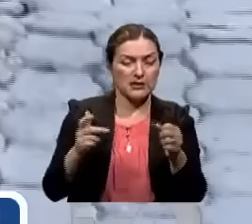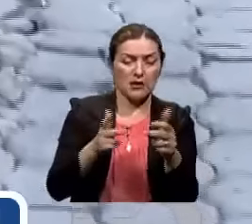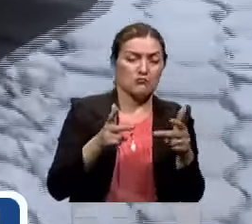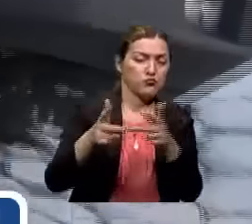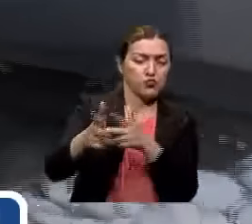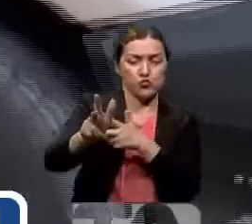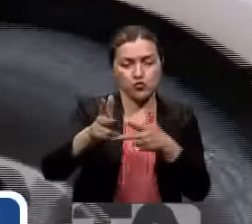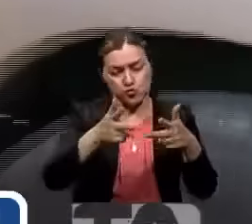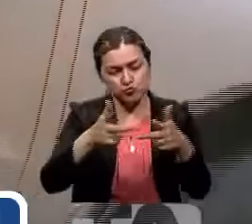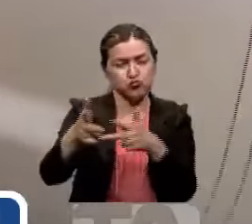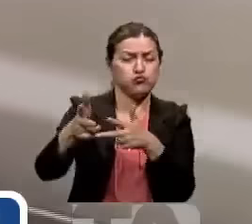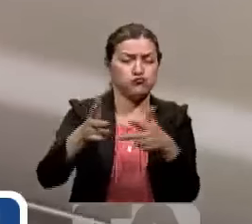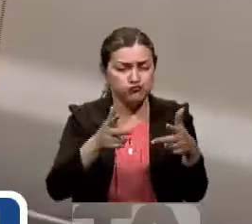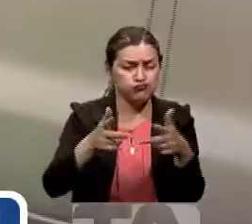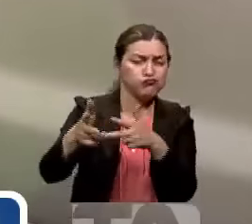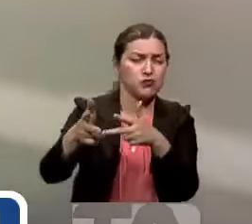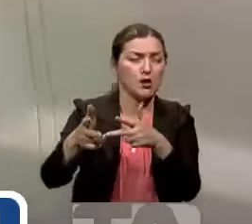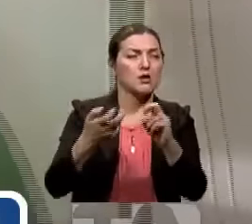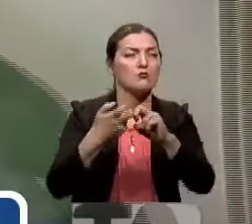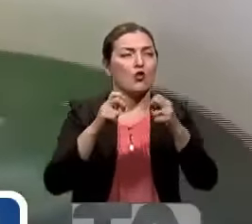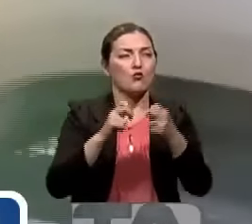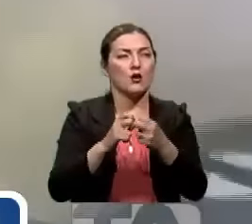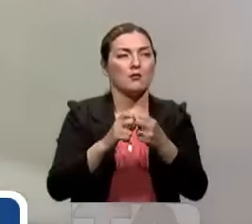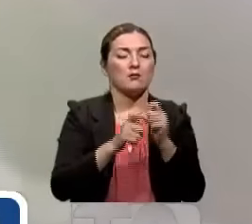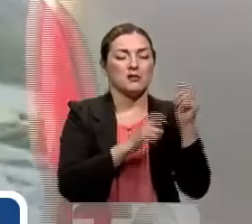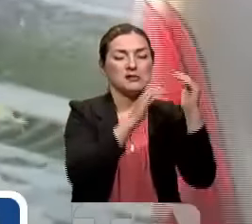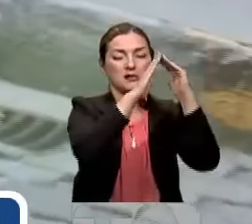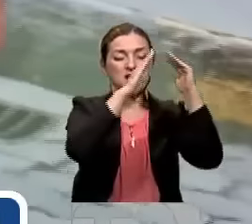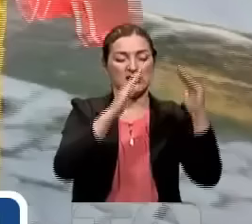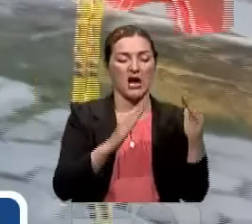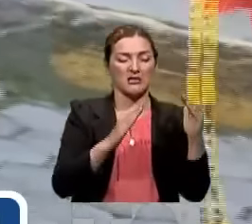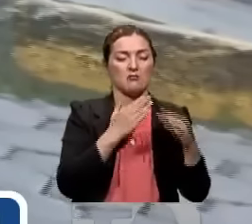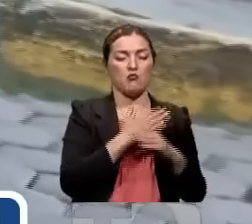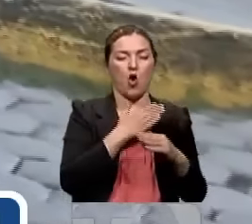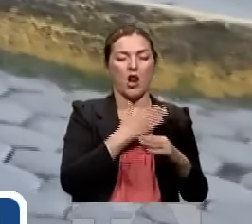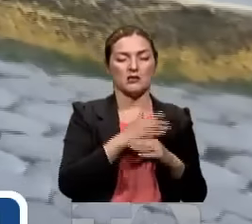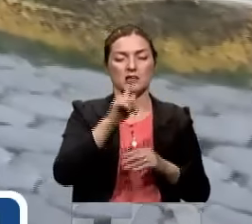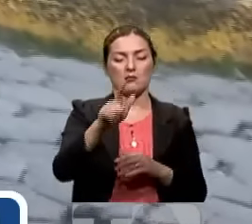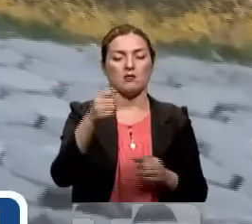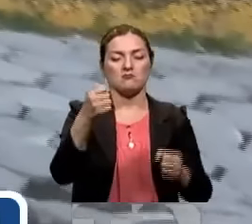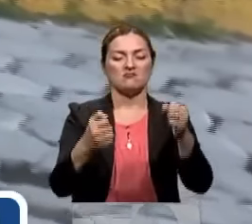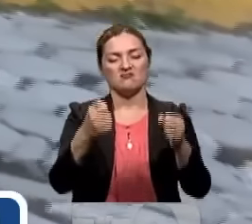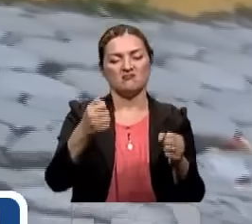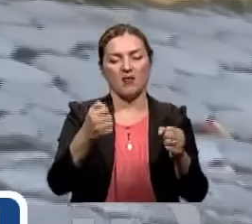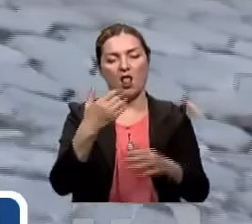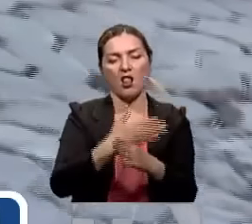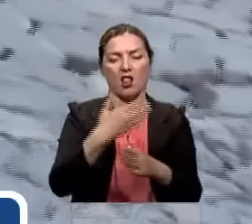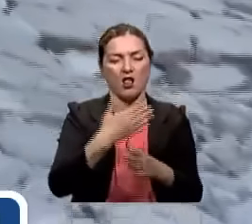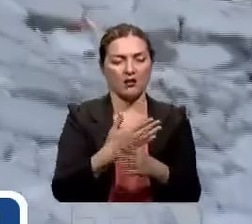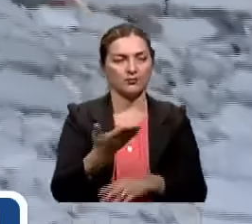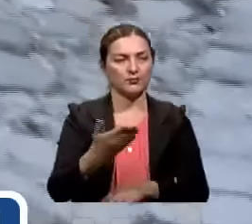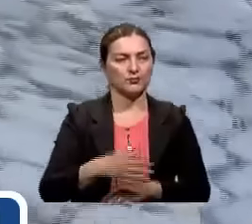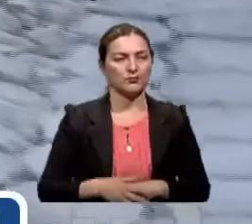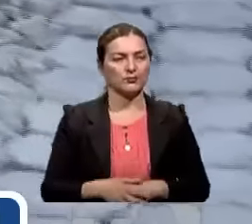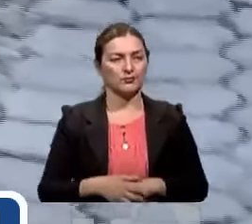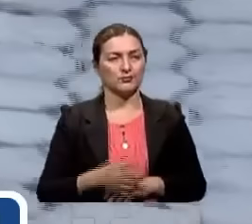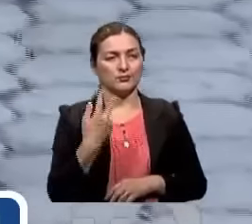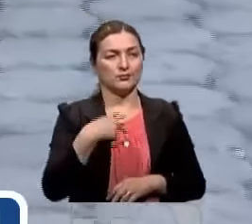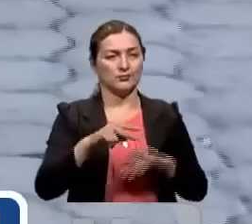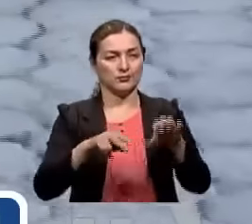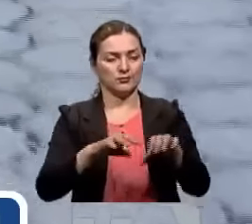bastante fluido y esto está generando molestias tanto a conductores como también a los mismos moradores. Ahí estamos viendo el adoquinado que se